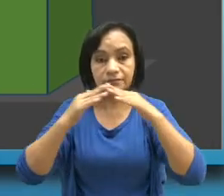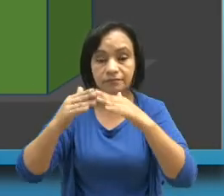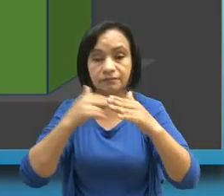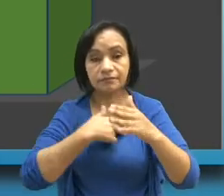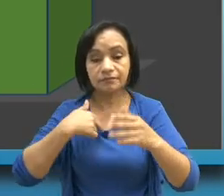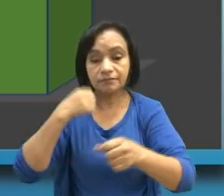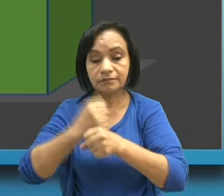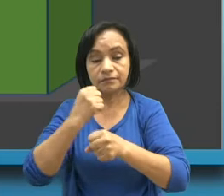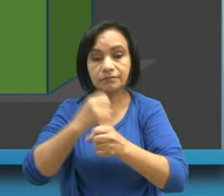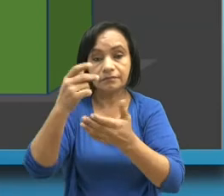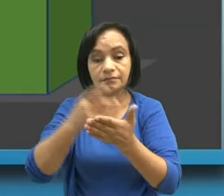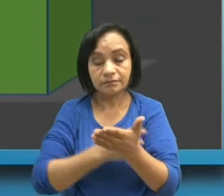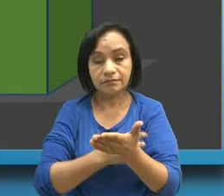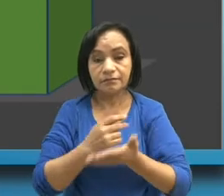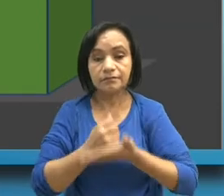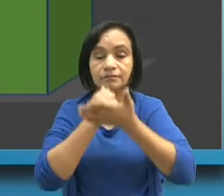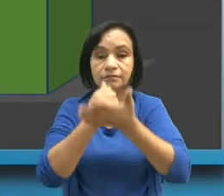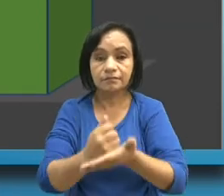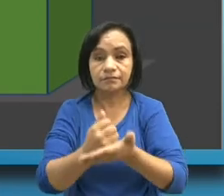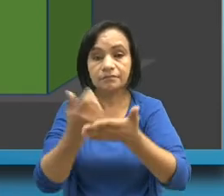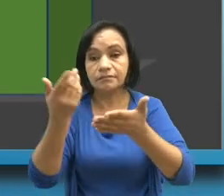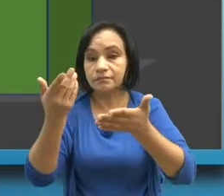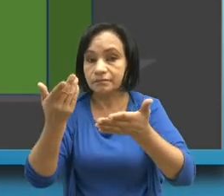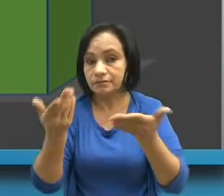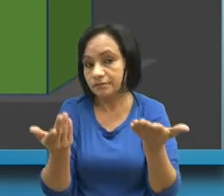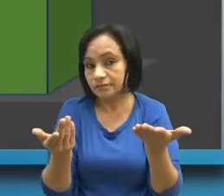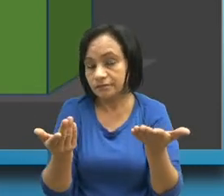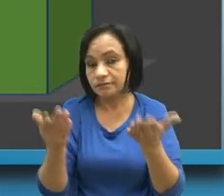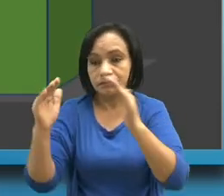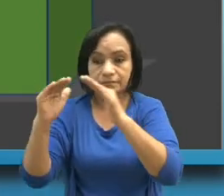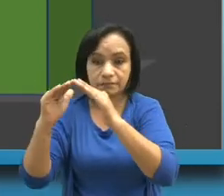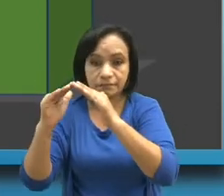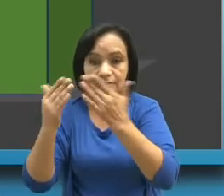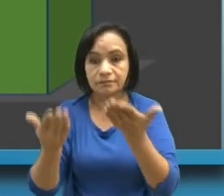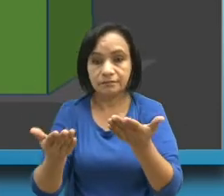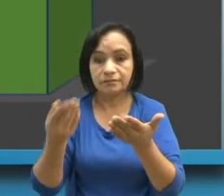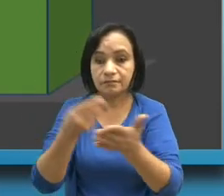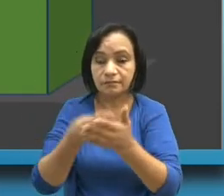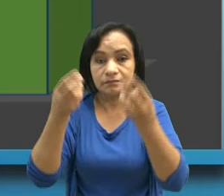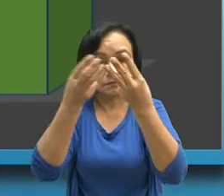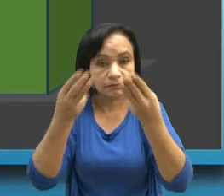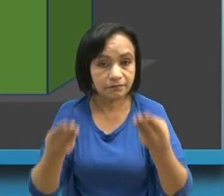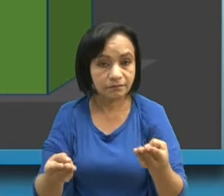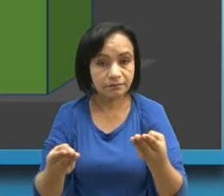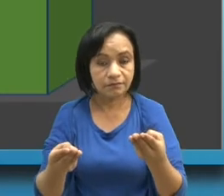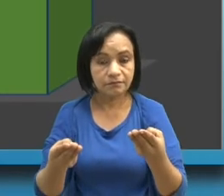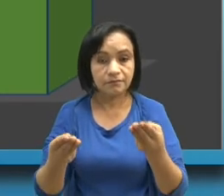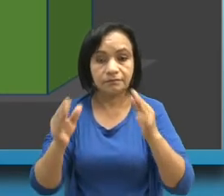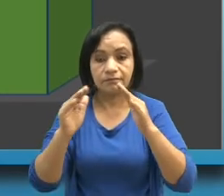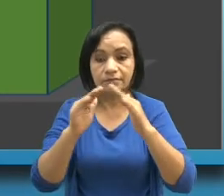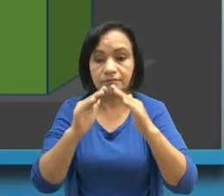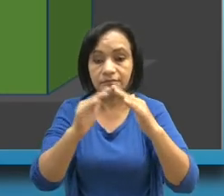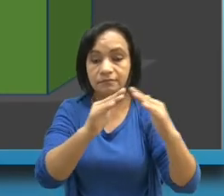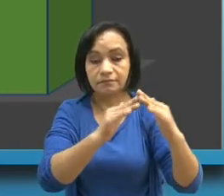el proyecto, con eso les permite alquilar casa, comprar los primeros materiales, ir a alquilar las